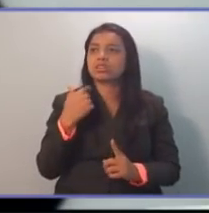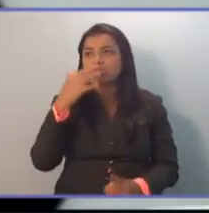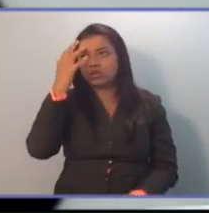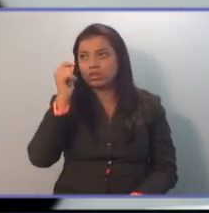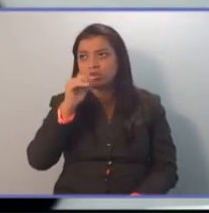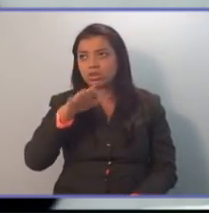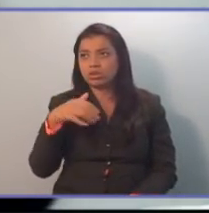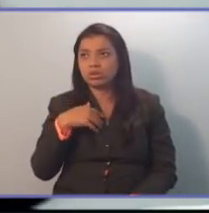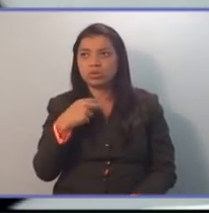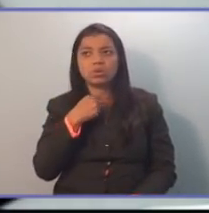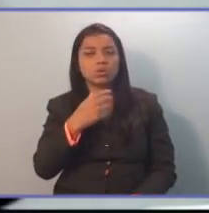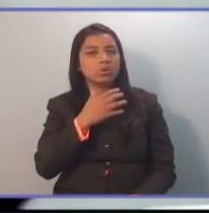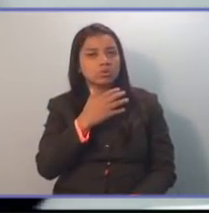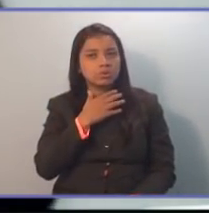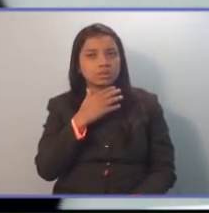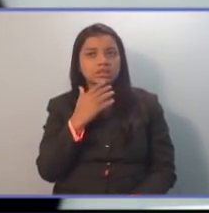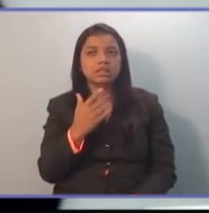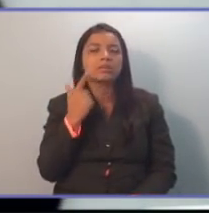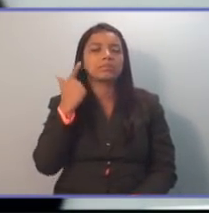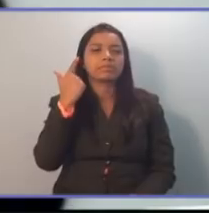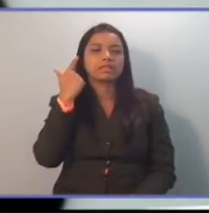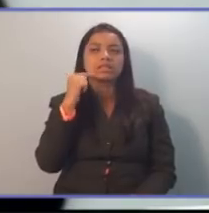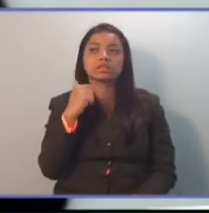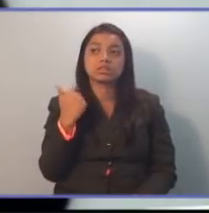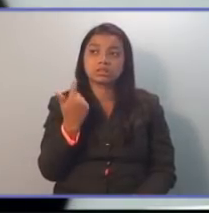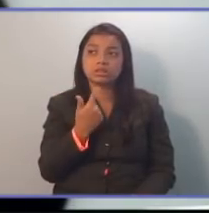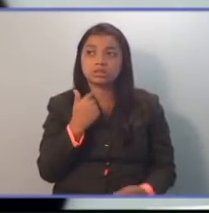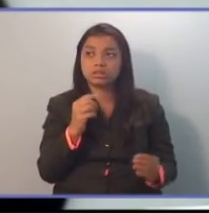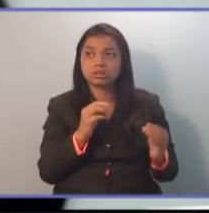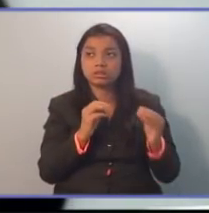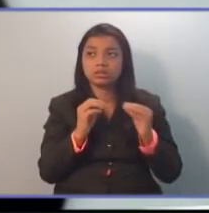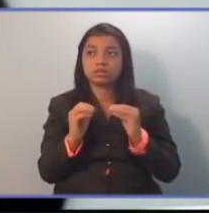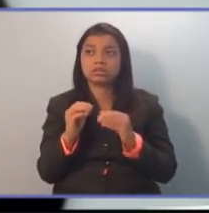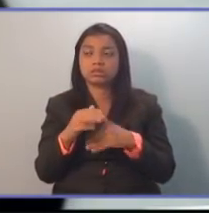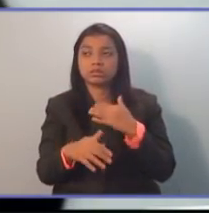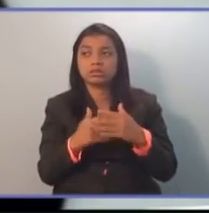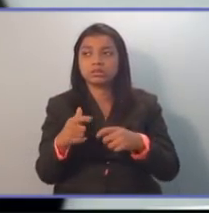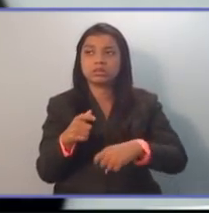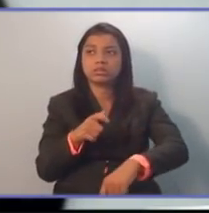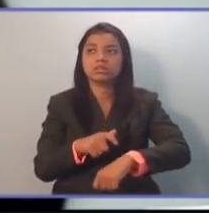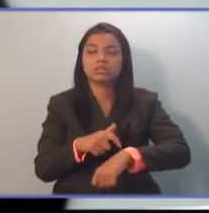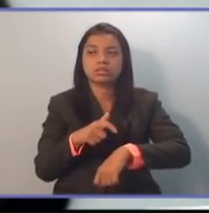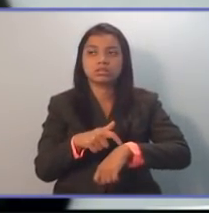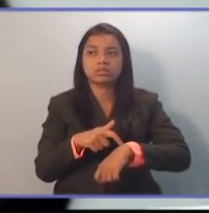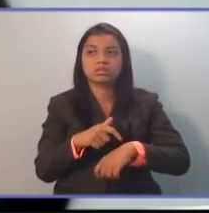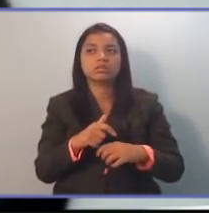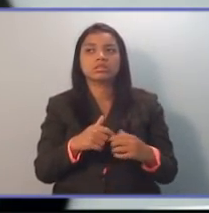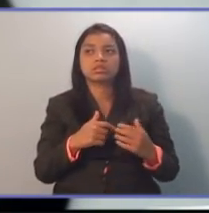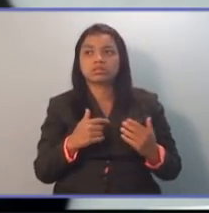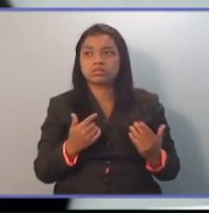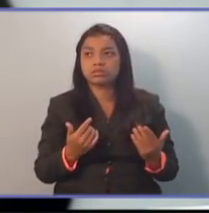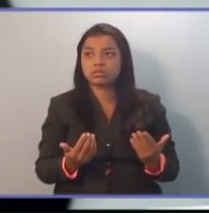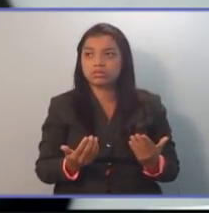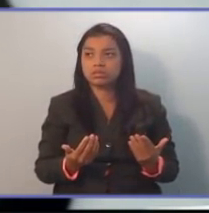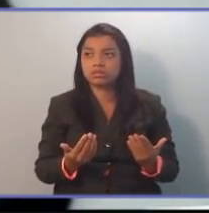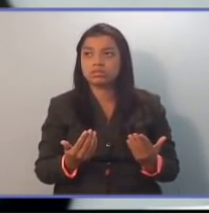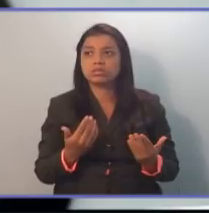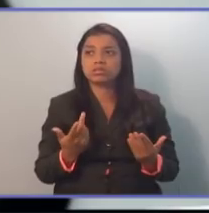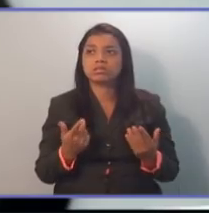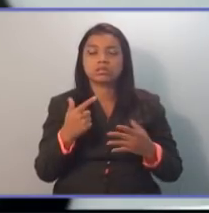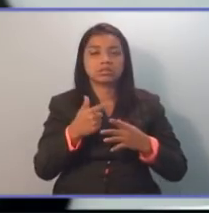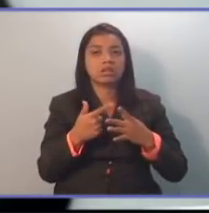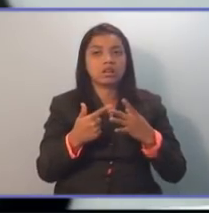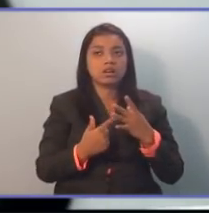cuesta, mucho más cuando hemos aplicado en un momento de nuestra vida la ley de la